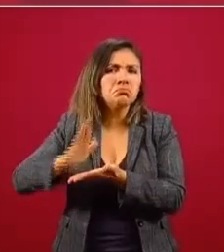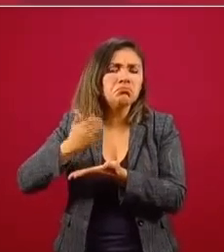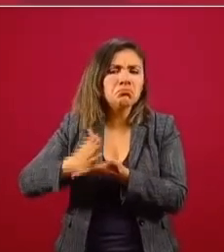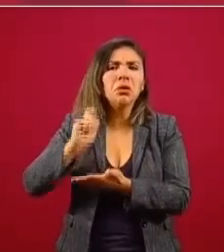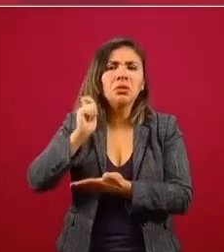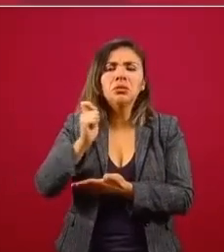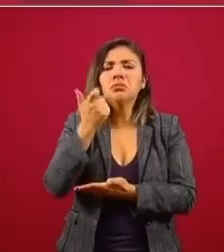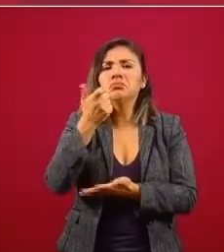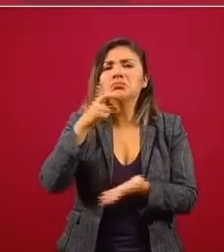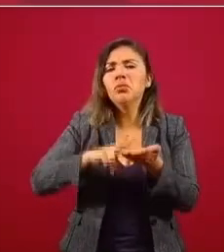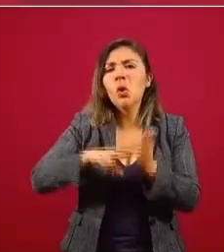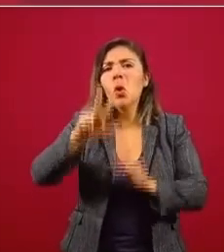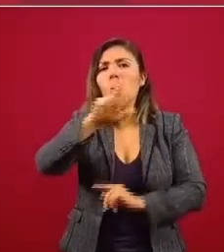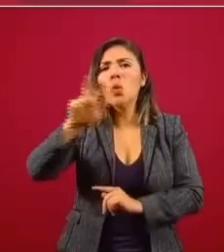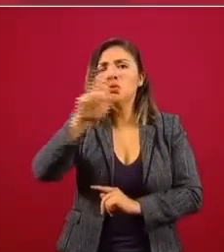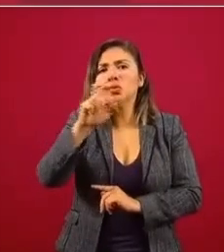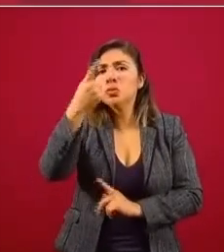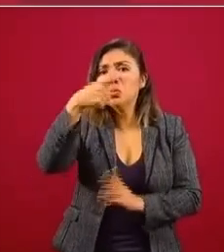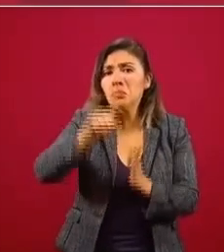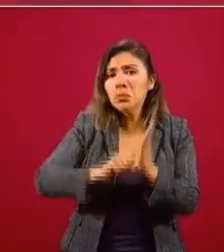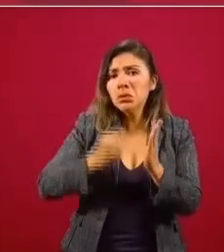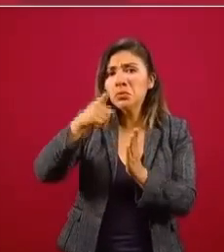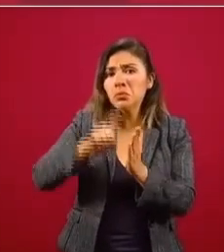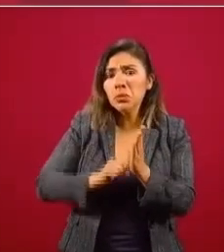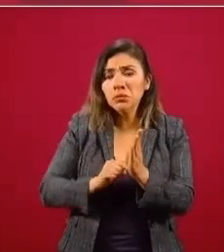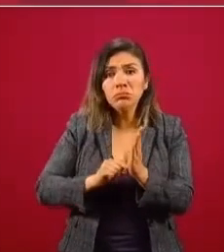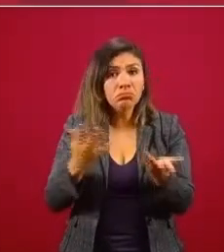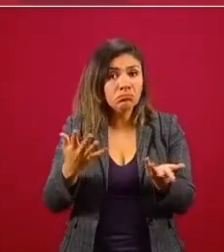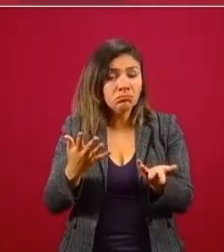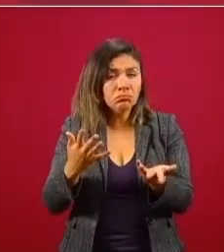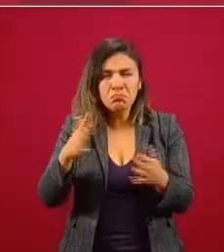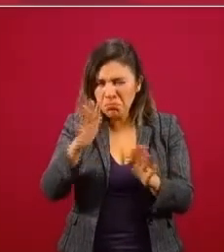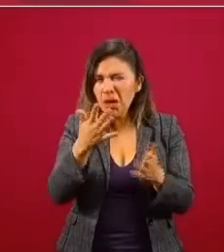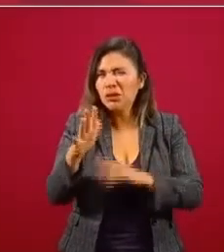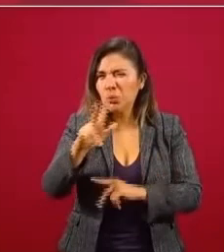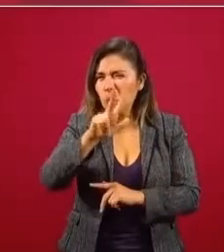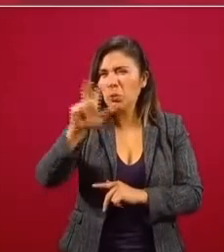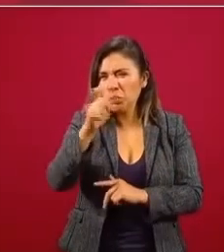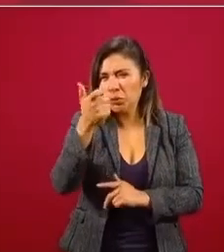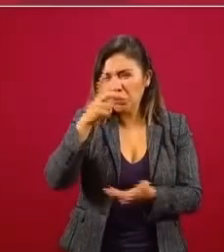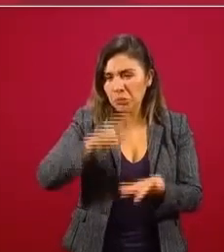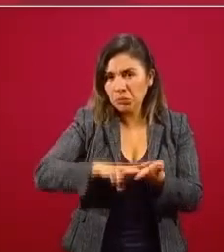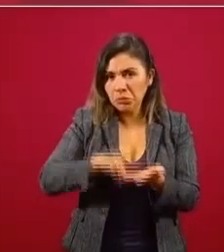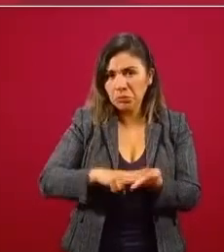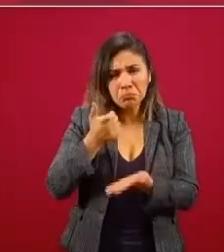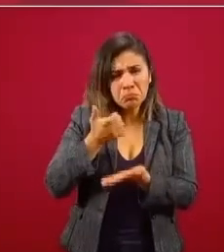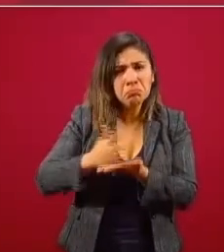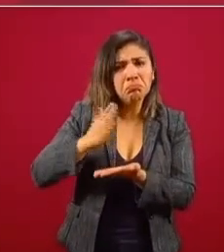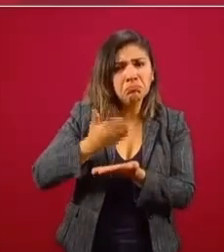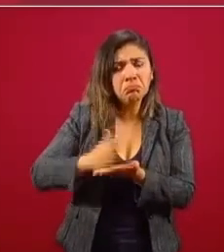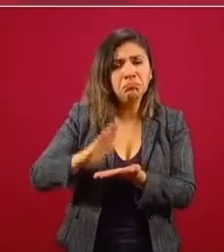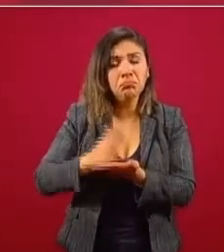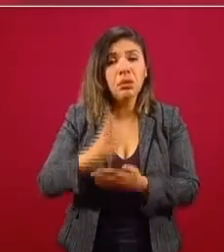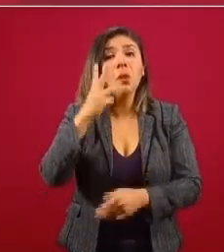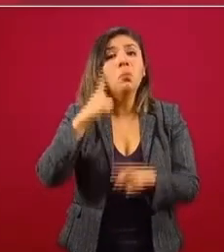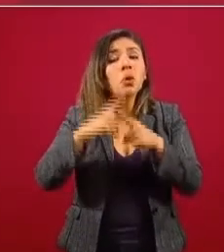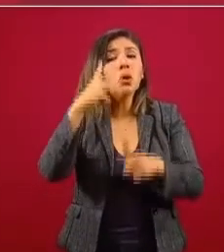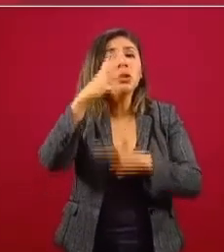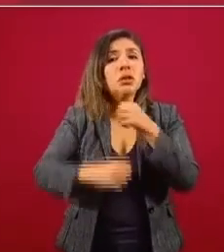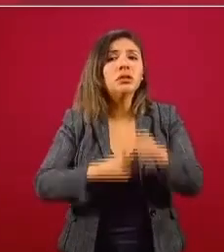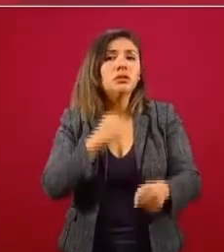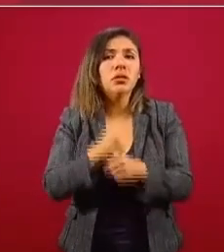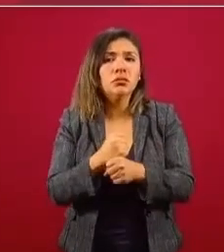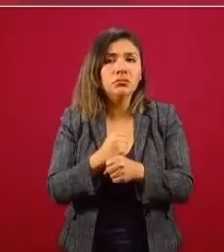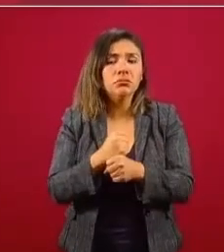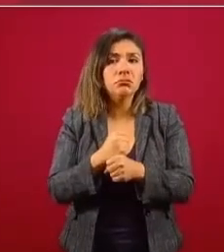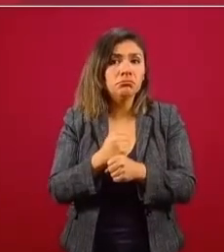800 pesos alrededor de 800 pesos tres años